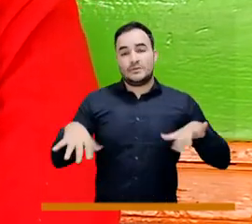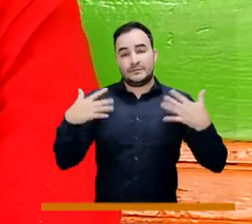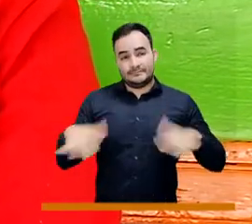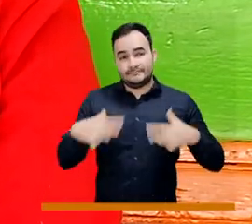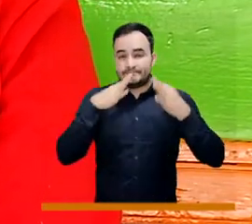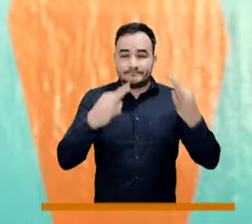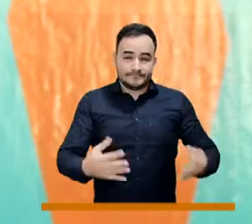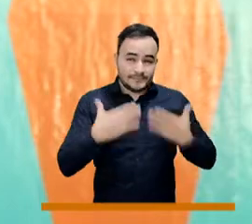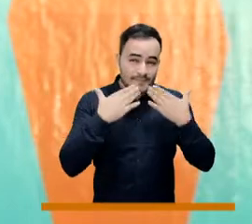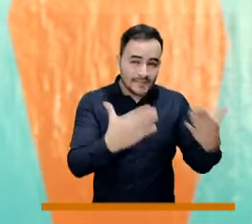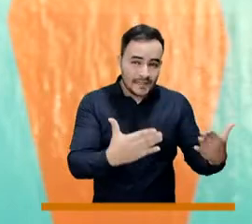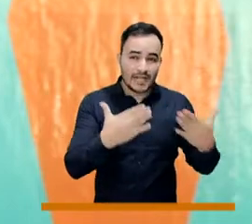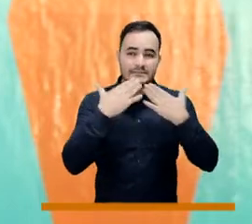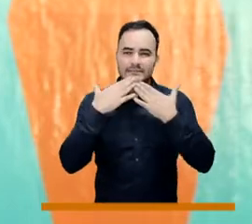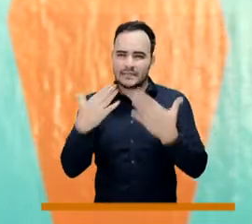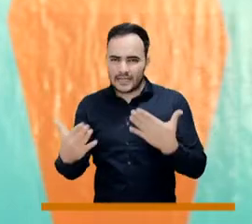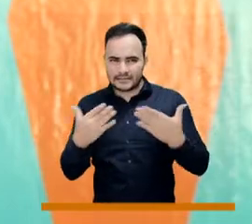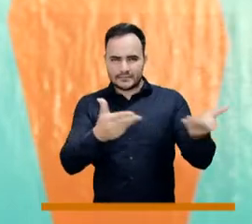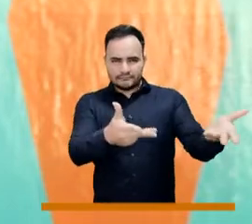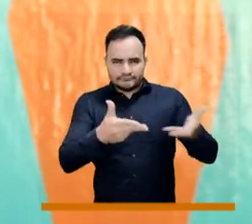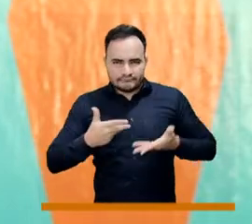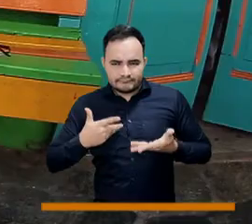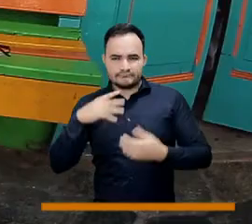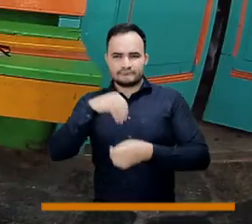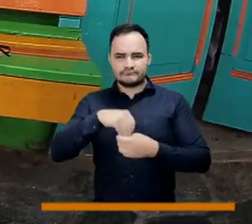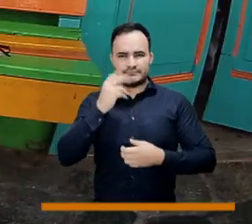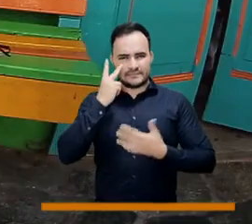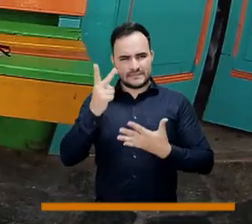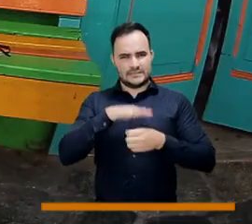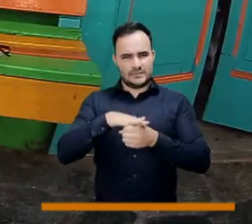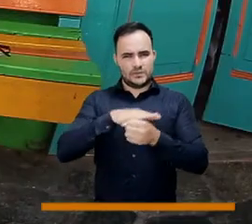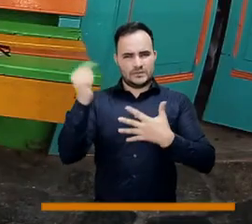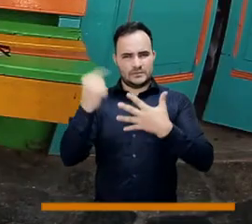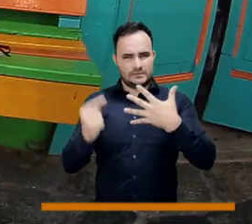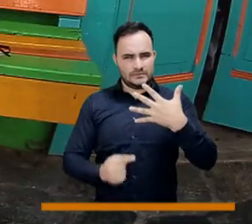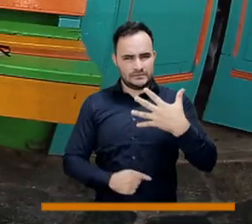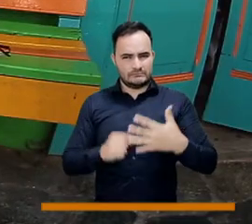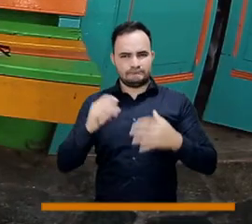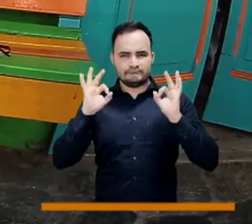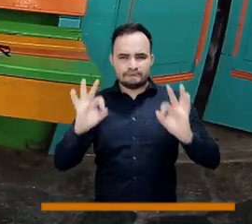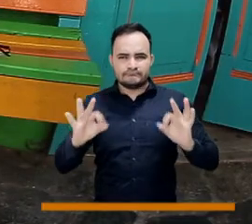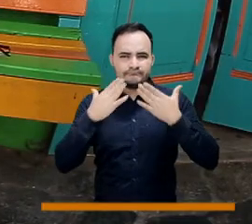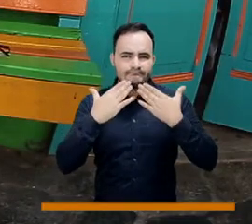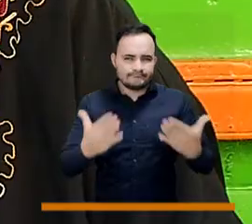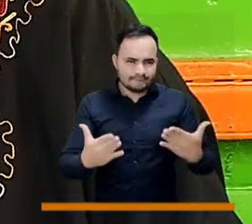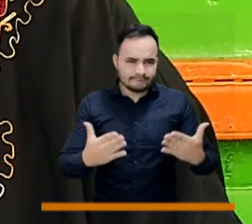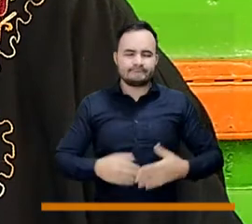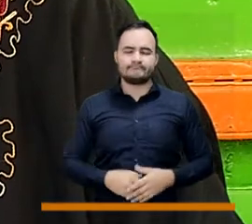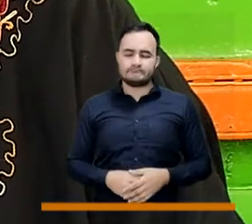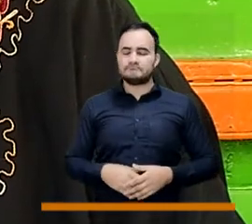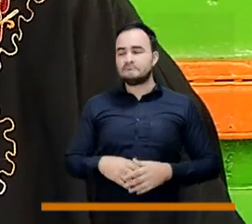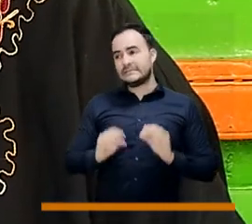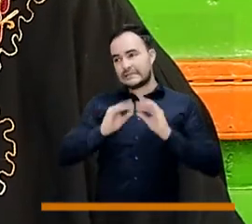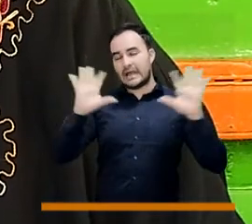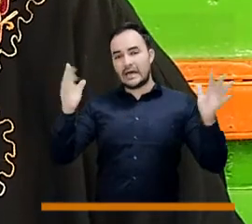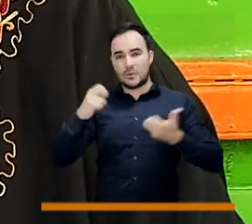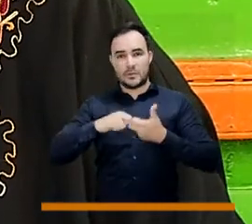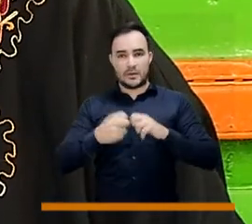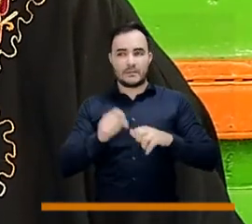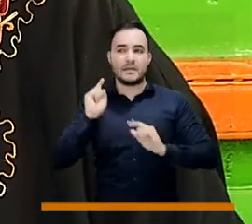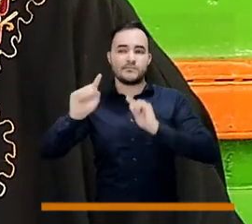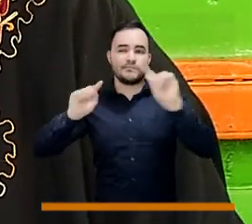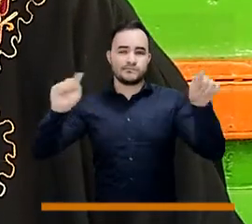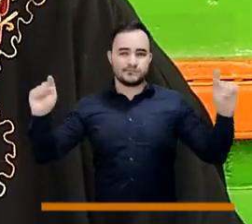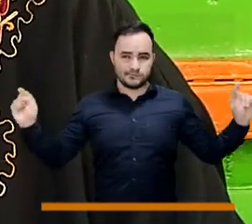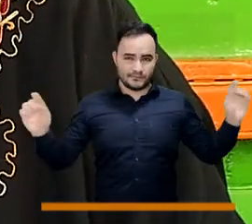Marina, muchísimas gracias por acompañarnos en De Frente a la Gente. Nos ha dejado conocer una parte de las problemáticas que en este